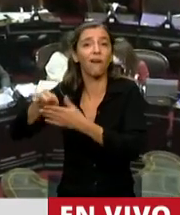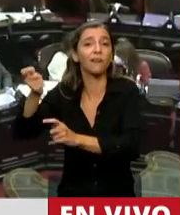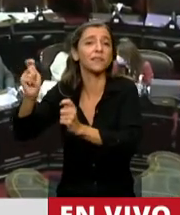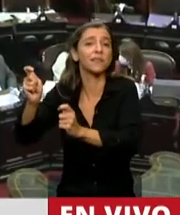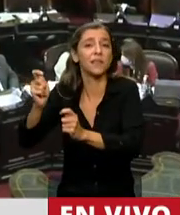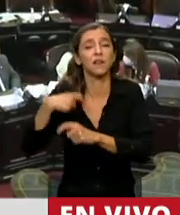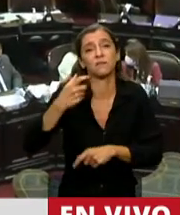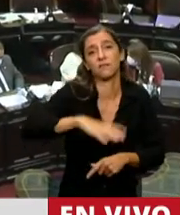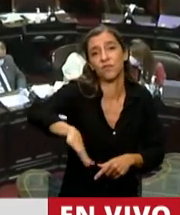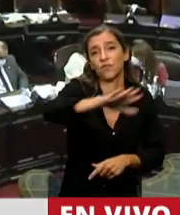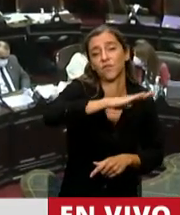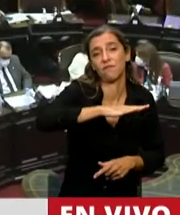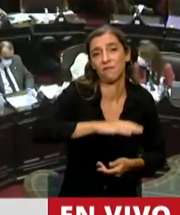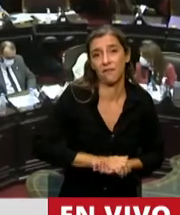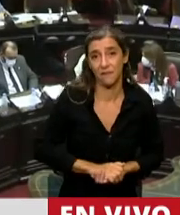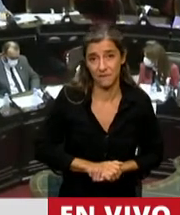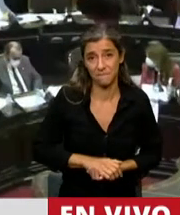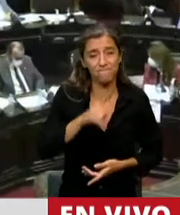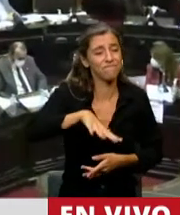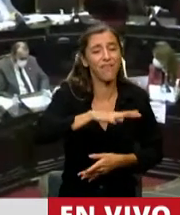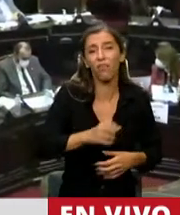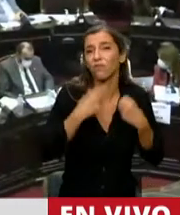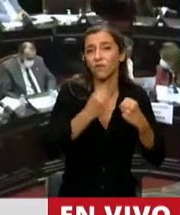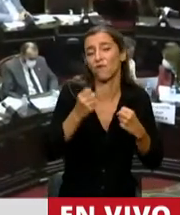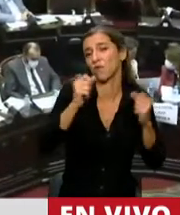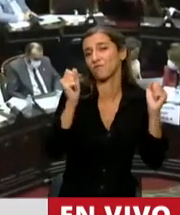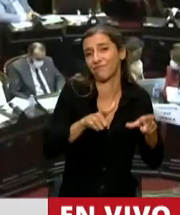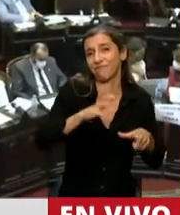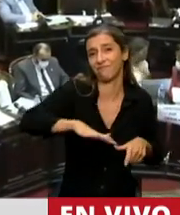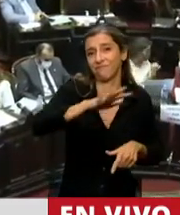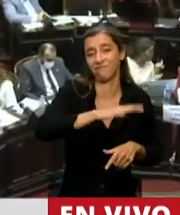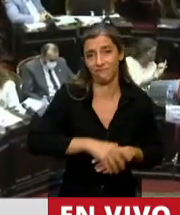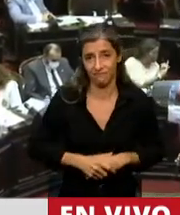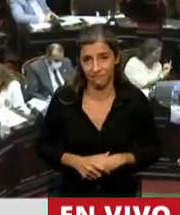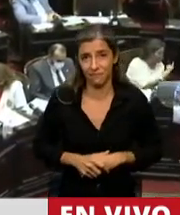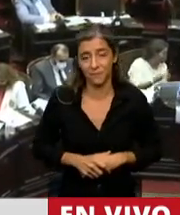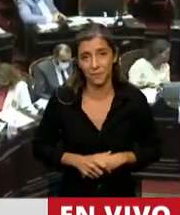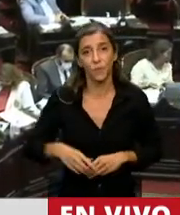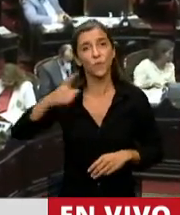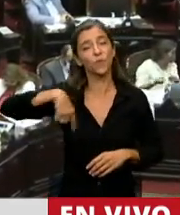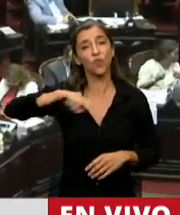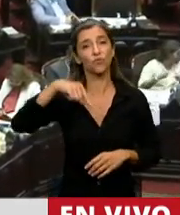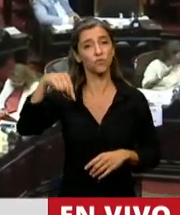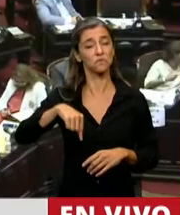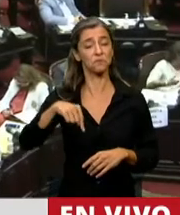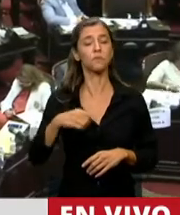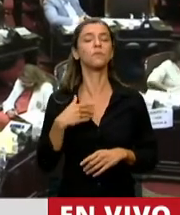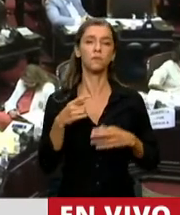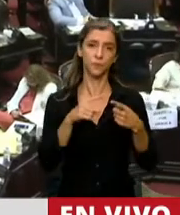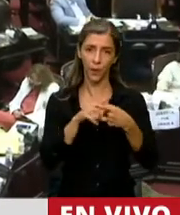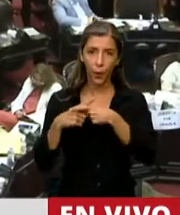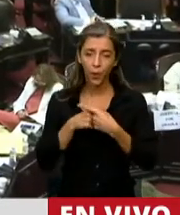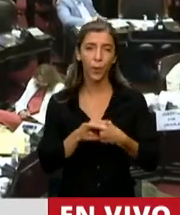con sangre, sudor y lágrima, mientras nosotros aquí